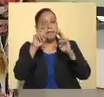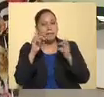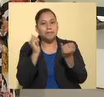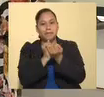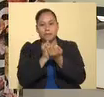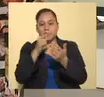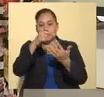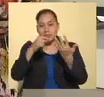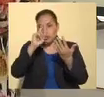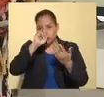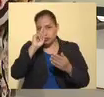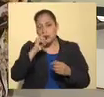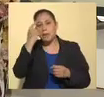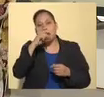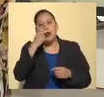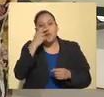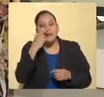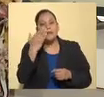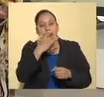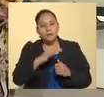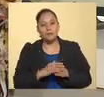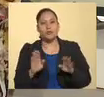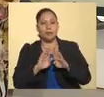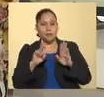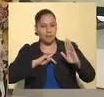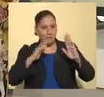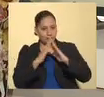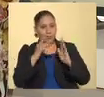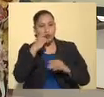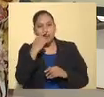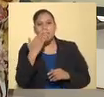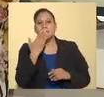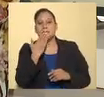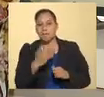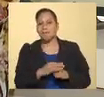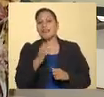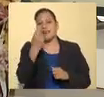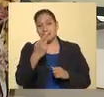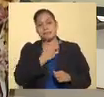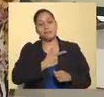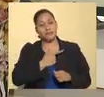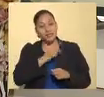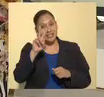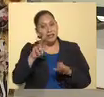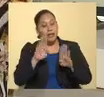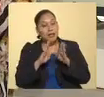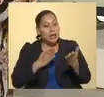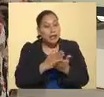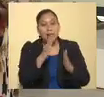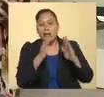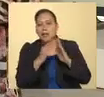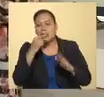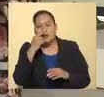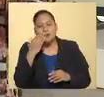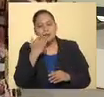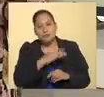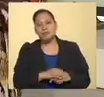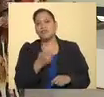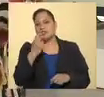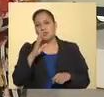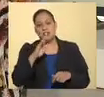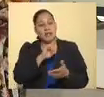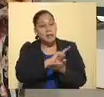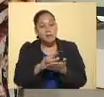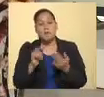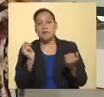traer varios tips para que huela rico nuestro hogar, quitar los malos olores. Eso me encanta porque de verdad que entrar a un hogar que huele rico, uf, es lo que más está agradece.